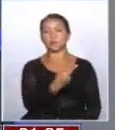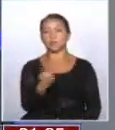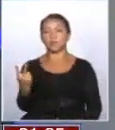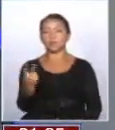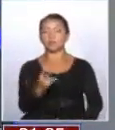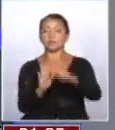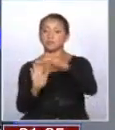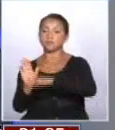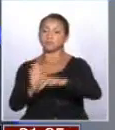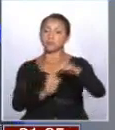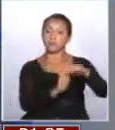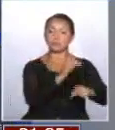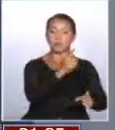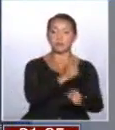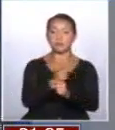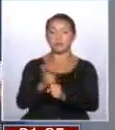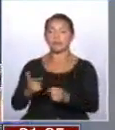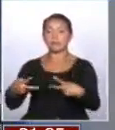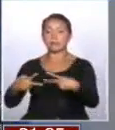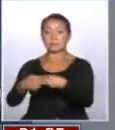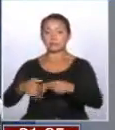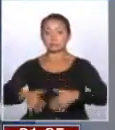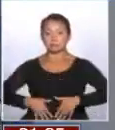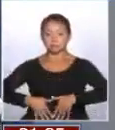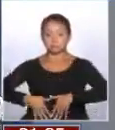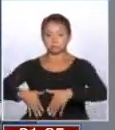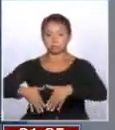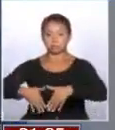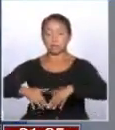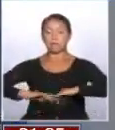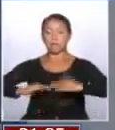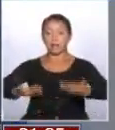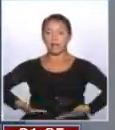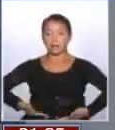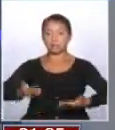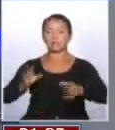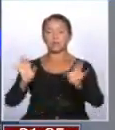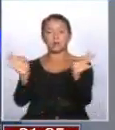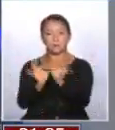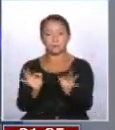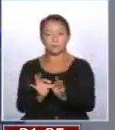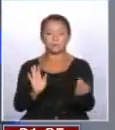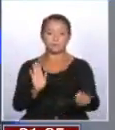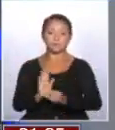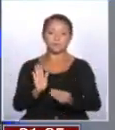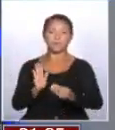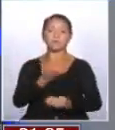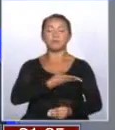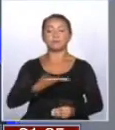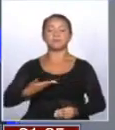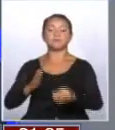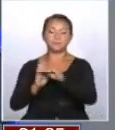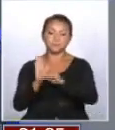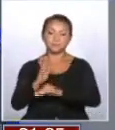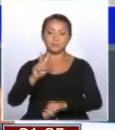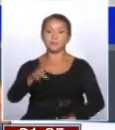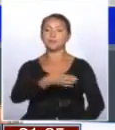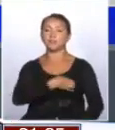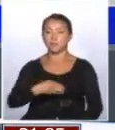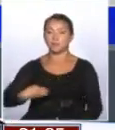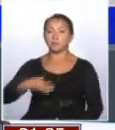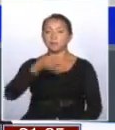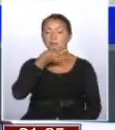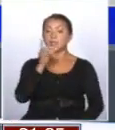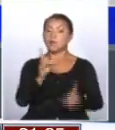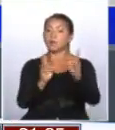Ambos proyectos de ley laboral e interrupción del embarazo están claramente descritos en el programa de gobierno. El senador Ignacio Walker indica que